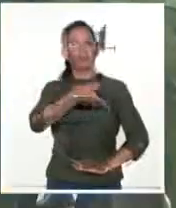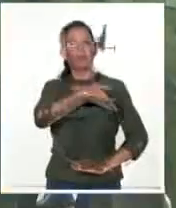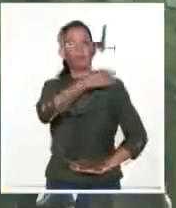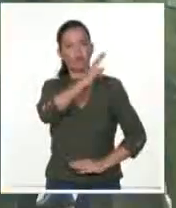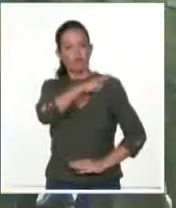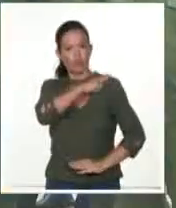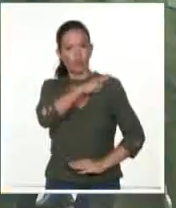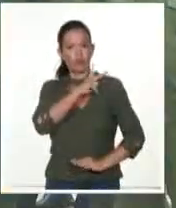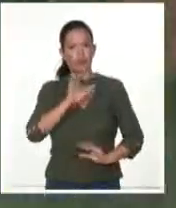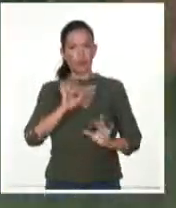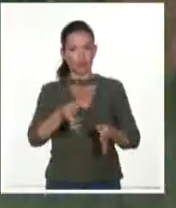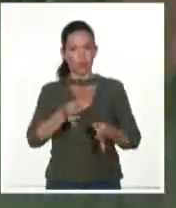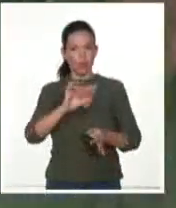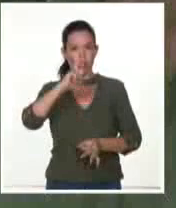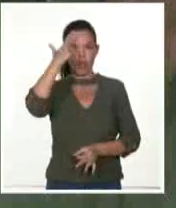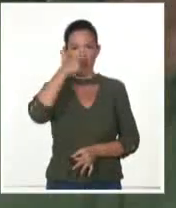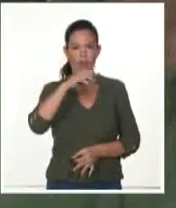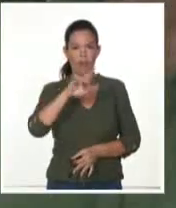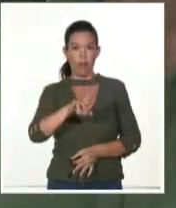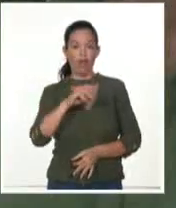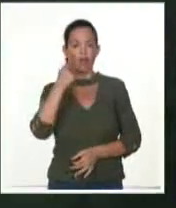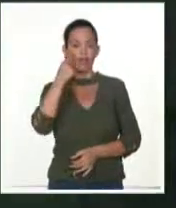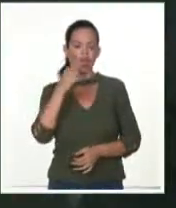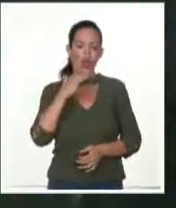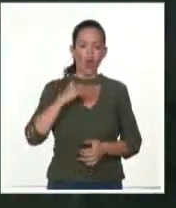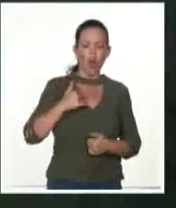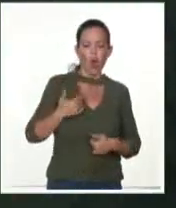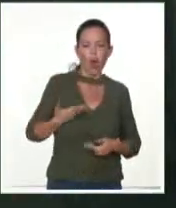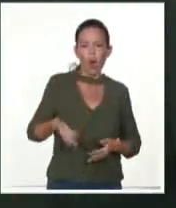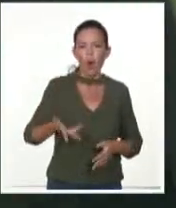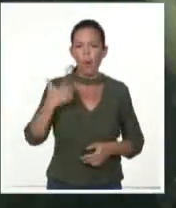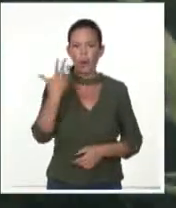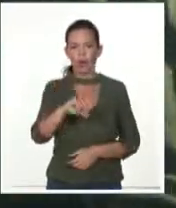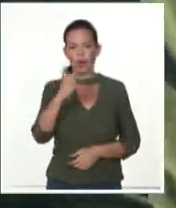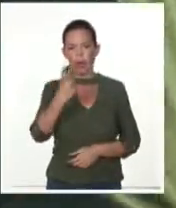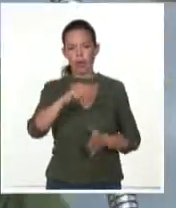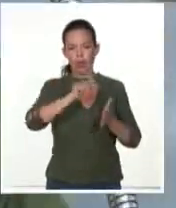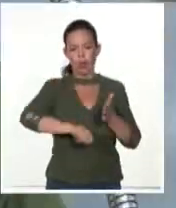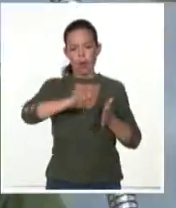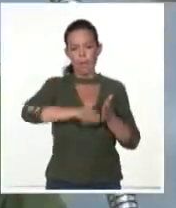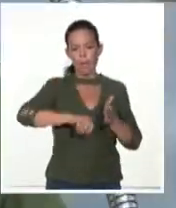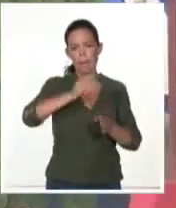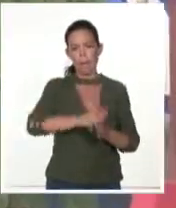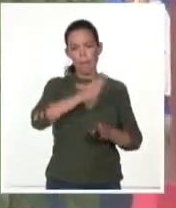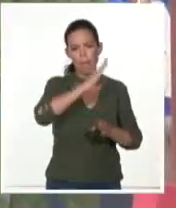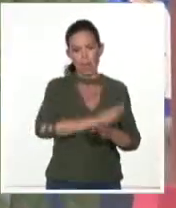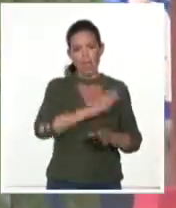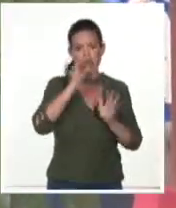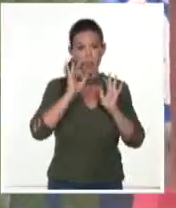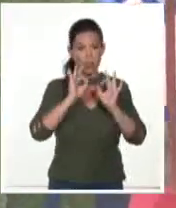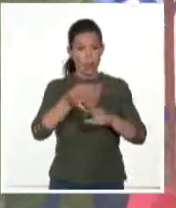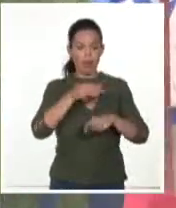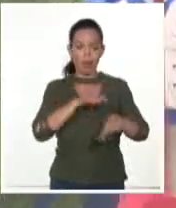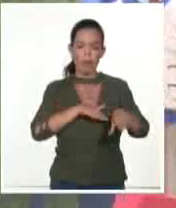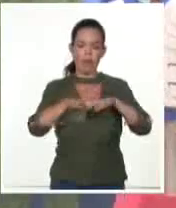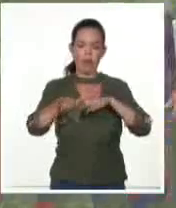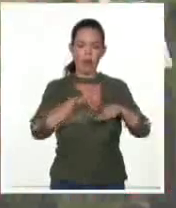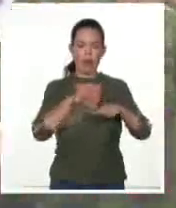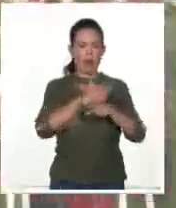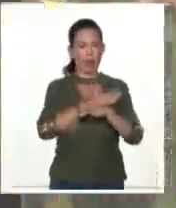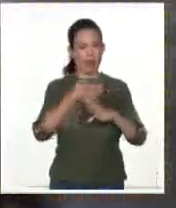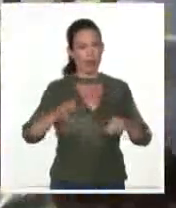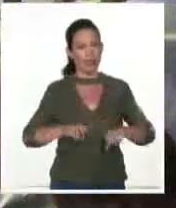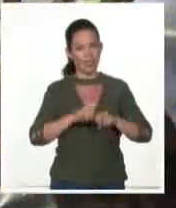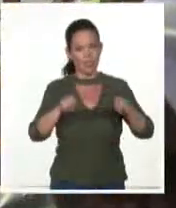Revolucionarias, evaluaron la ejecución de los entrenamientos según lo previsto en los planes y estar siempre preparados ante las